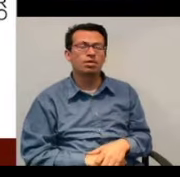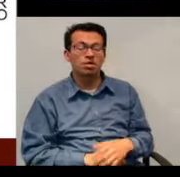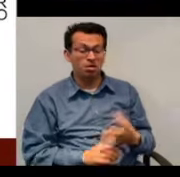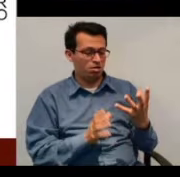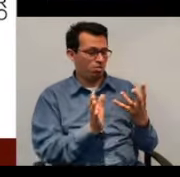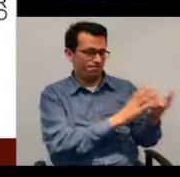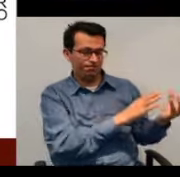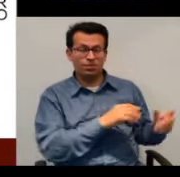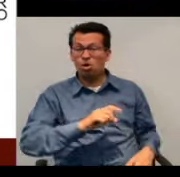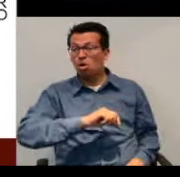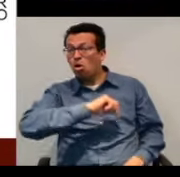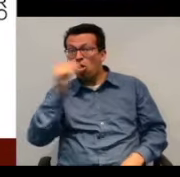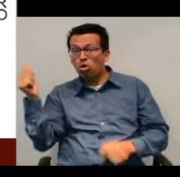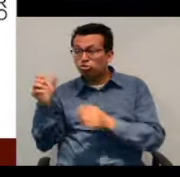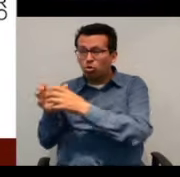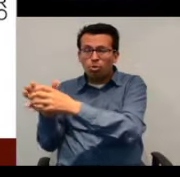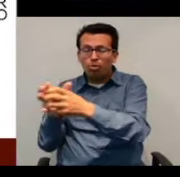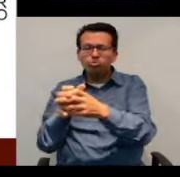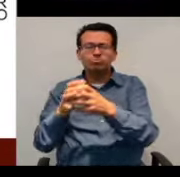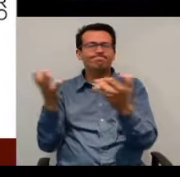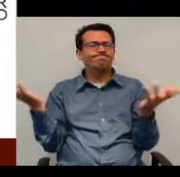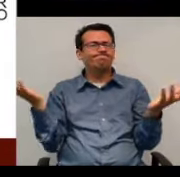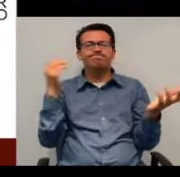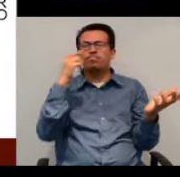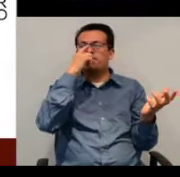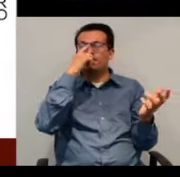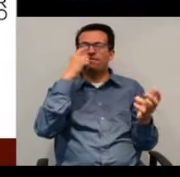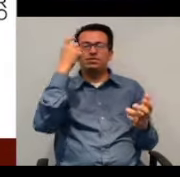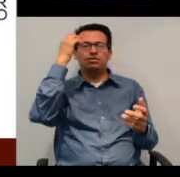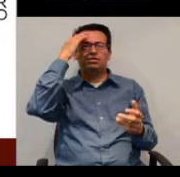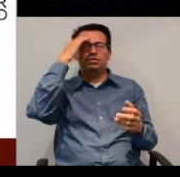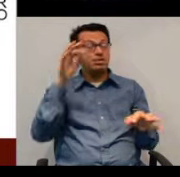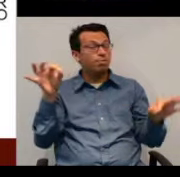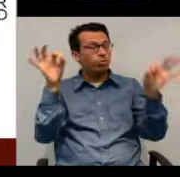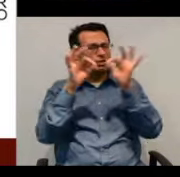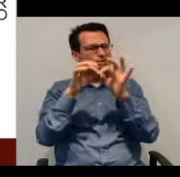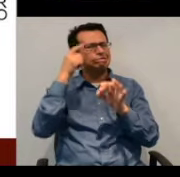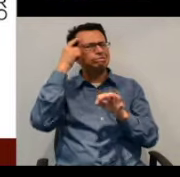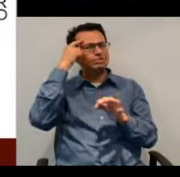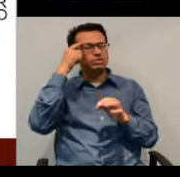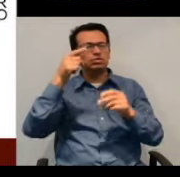debemos examinar una variable que es fundamental, que es la variable de género.